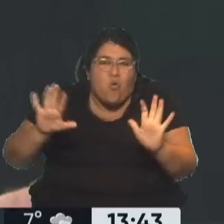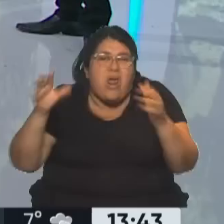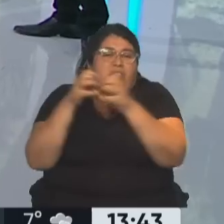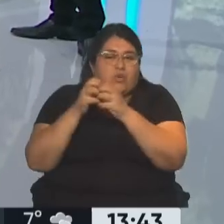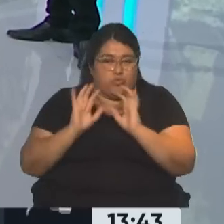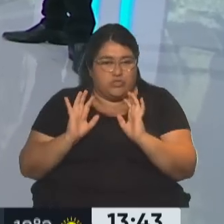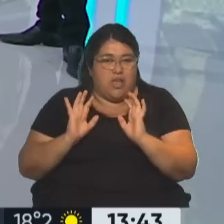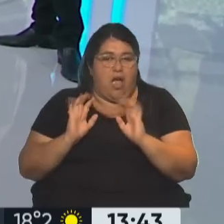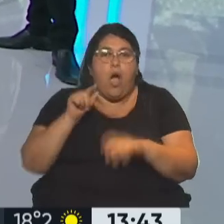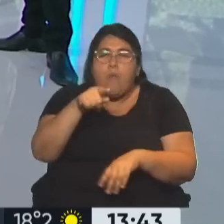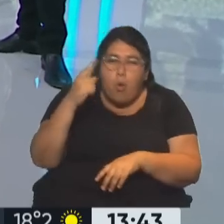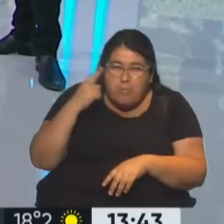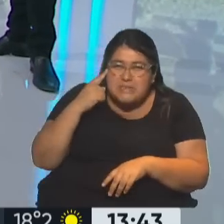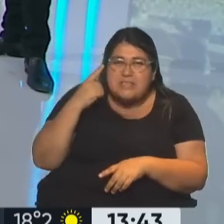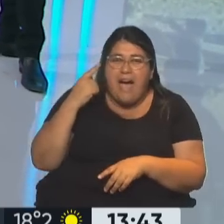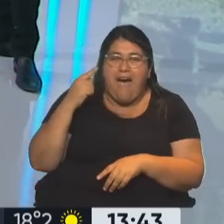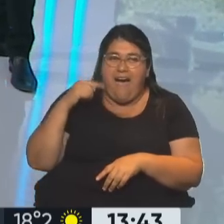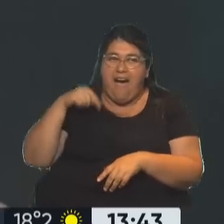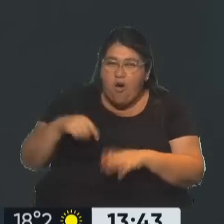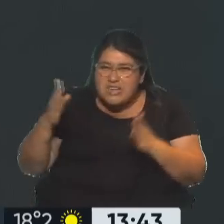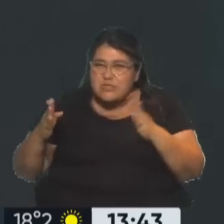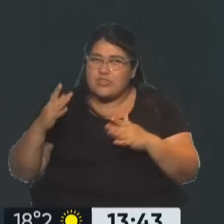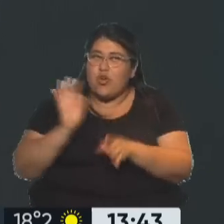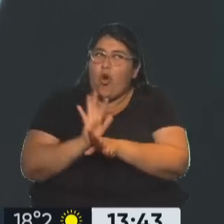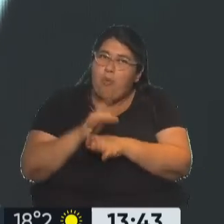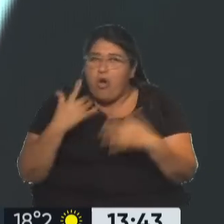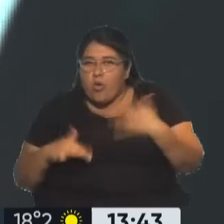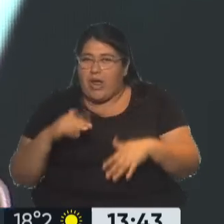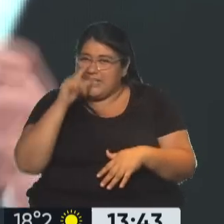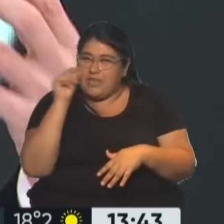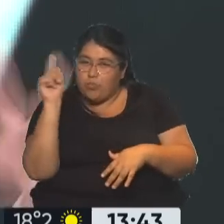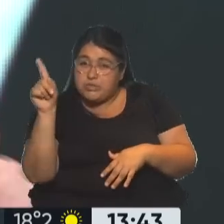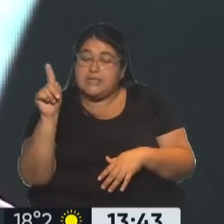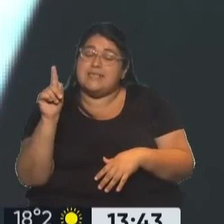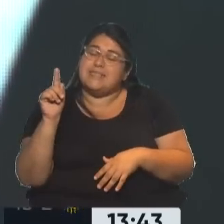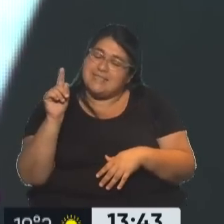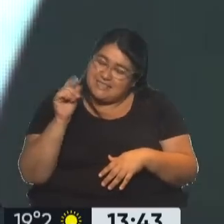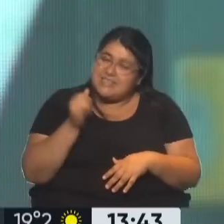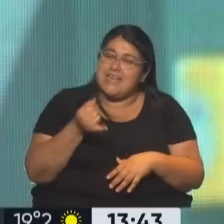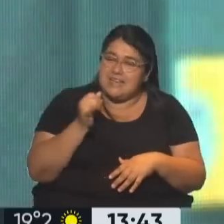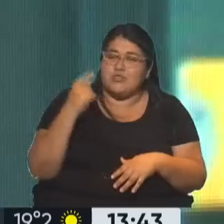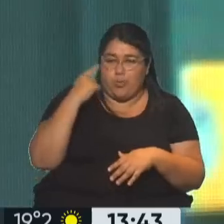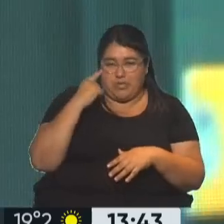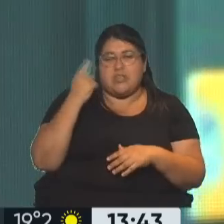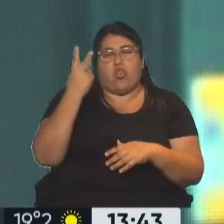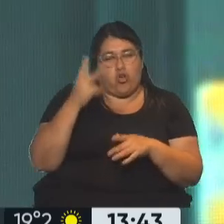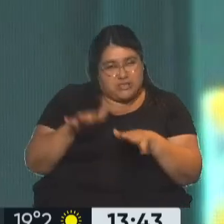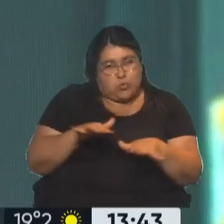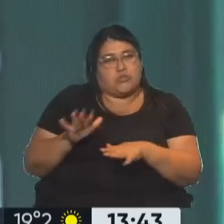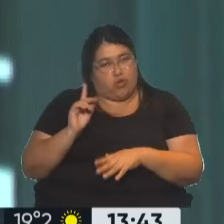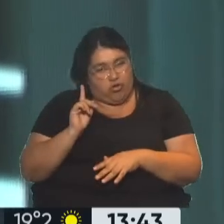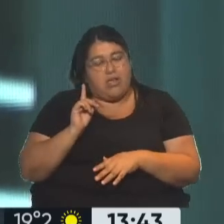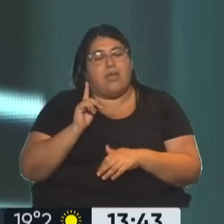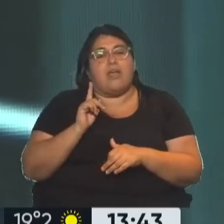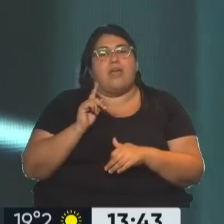bueno, ¿crees que hay una cosa más de urgencia de Putin en esto que...? Bueno, tal vez en este intervalo, ¿no? Lo que vemos yo creo que hay dos cuestiones. Por un lado,